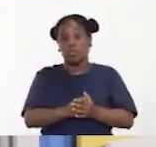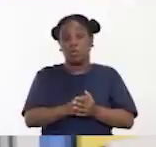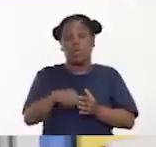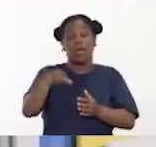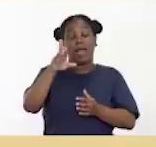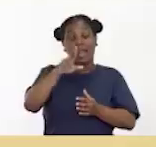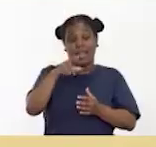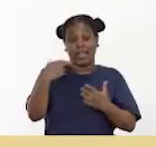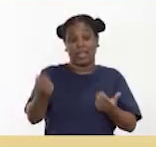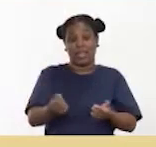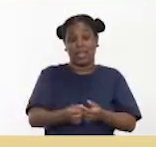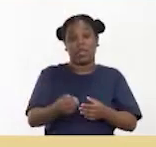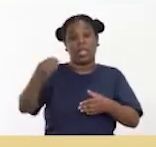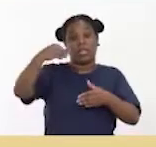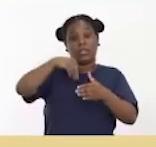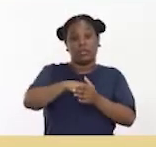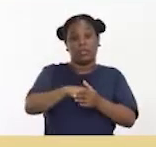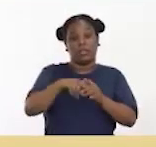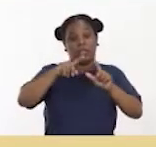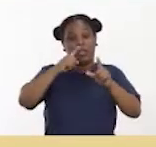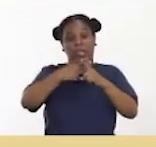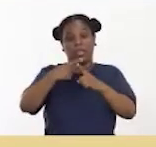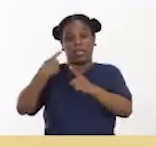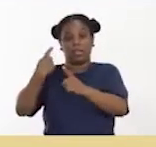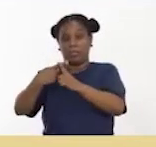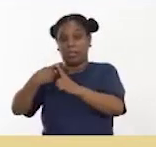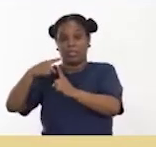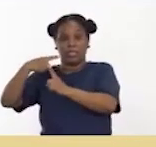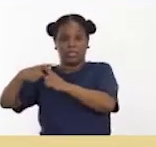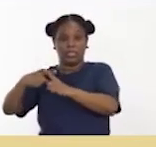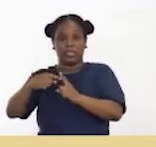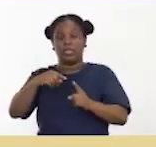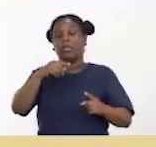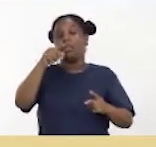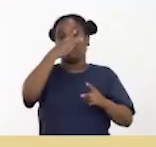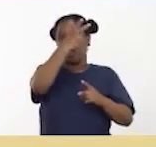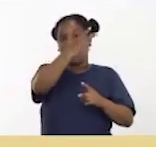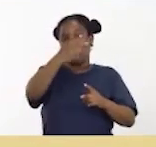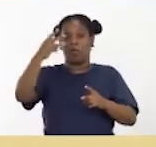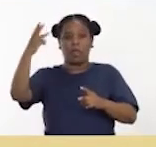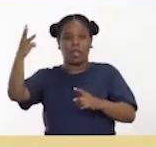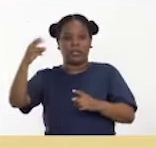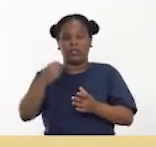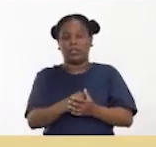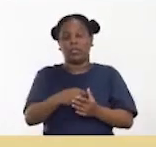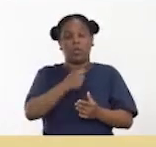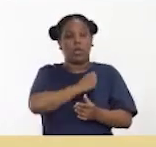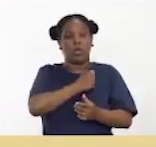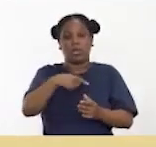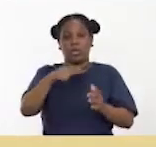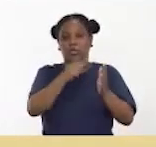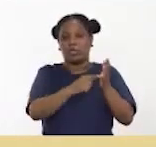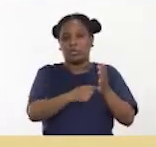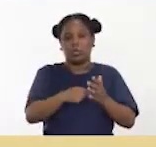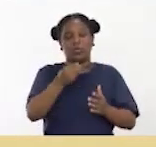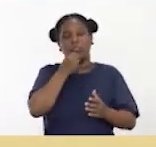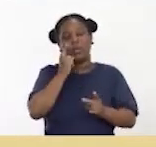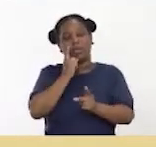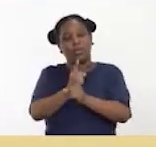Es importante también sistematizar el concepto de función. Y aparte de sistematizar el concepto de función,